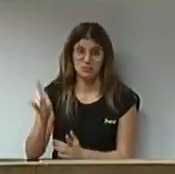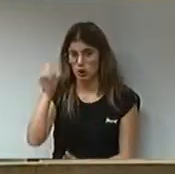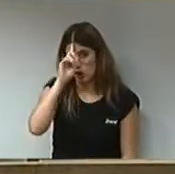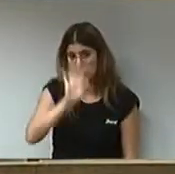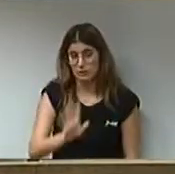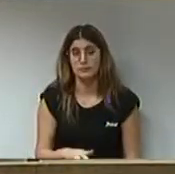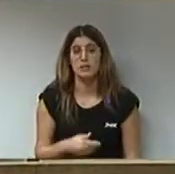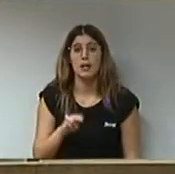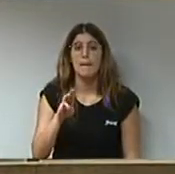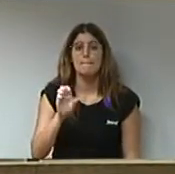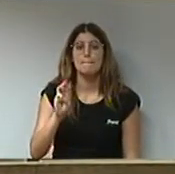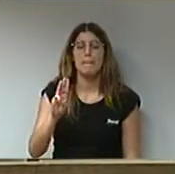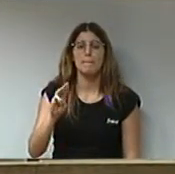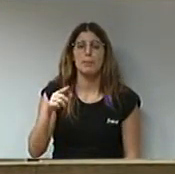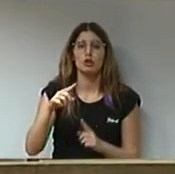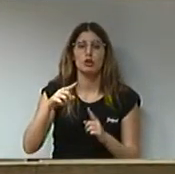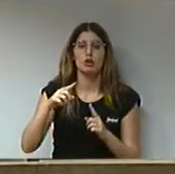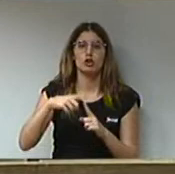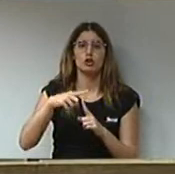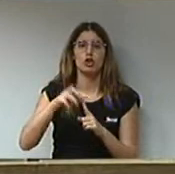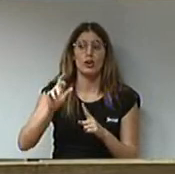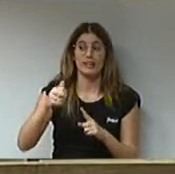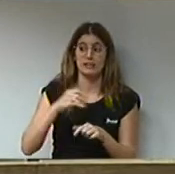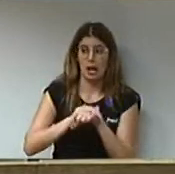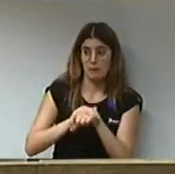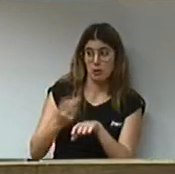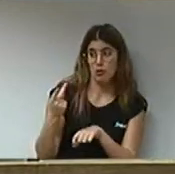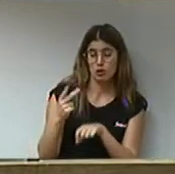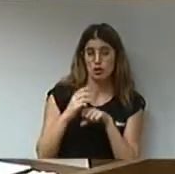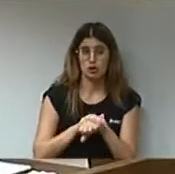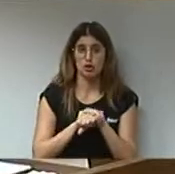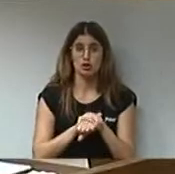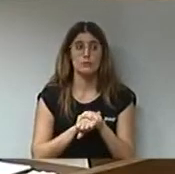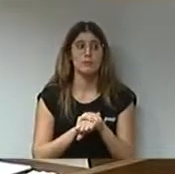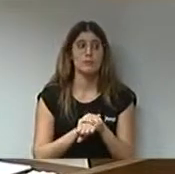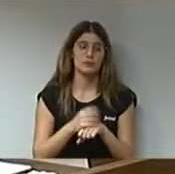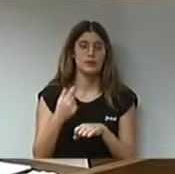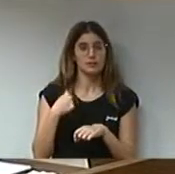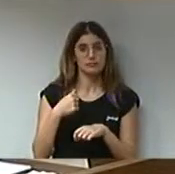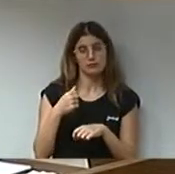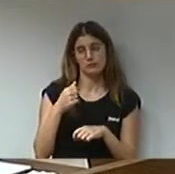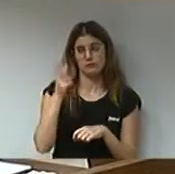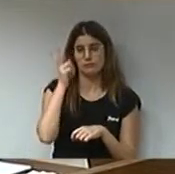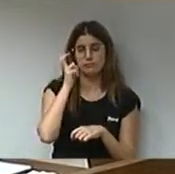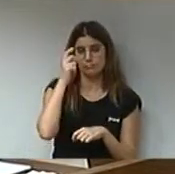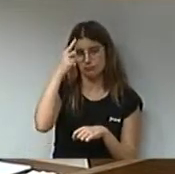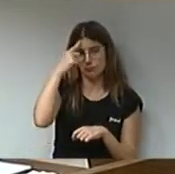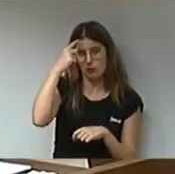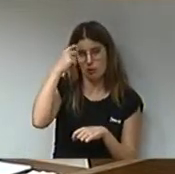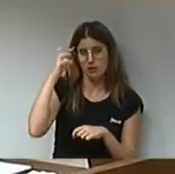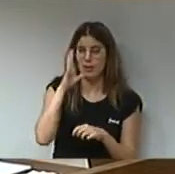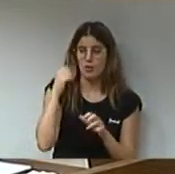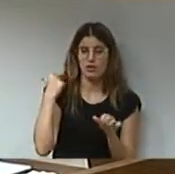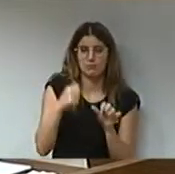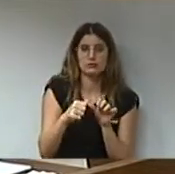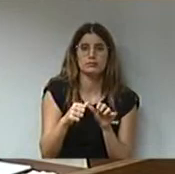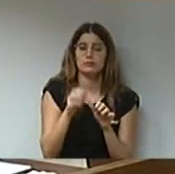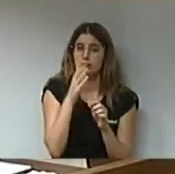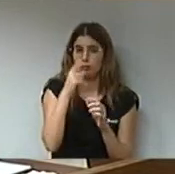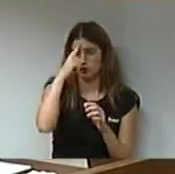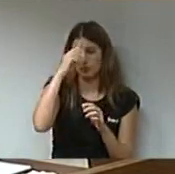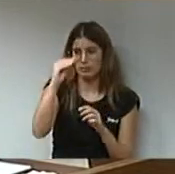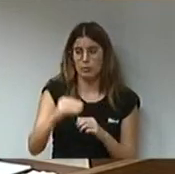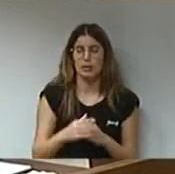decía Pep Torrent, un gran amigo suyo y mío, cuyo eco resuena durante estos días más que nunca, con mucha